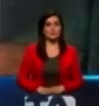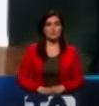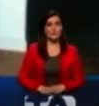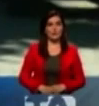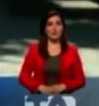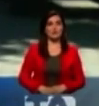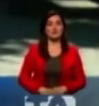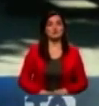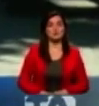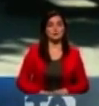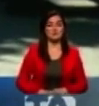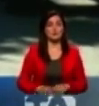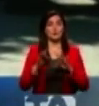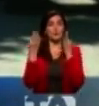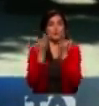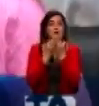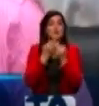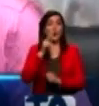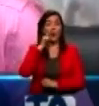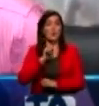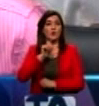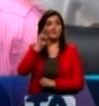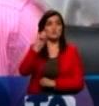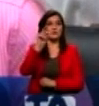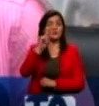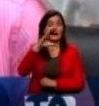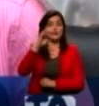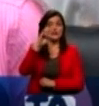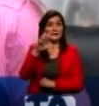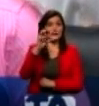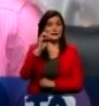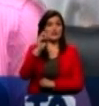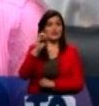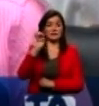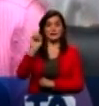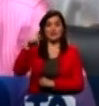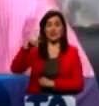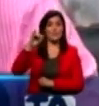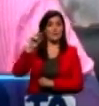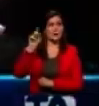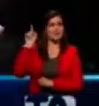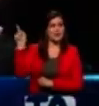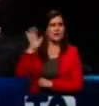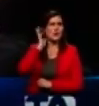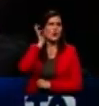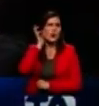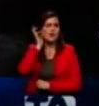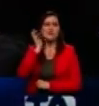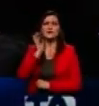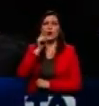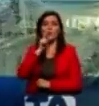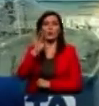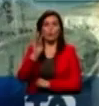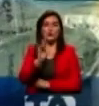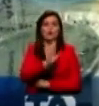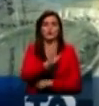Son los inmuebles de los familiares de Marcelo Espín, esposo de María Sol Larrea, la exfuncionaria del IES investigada por un presunto delito